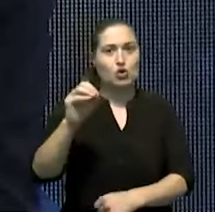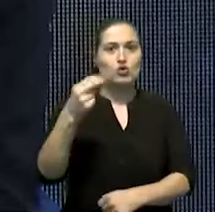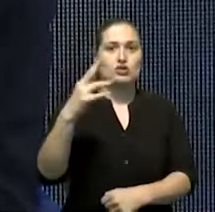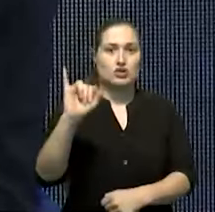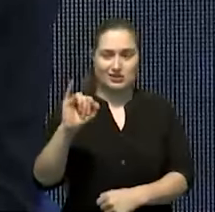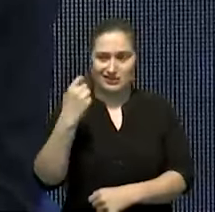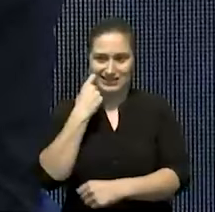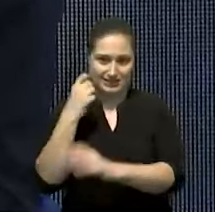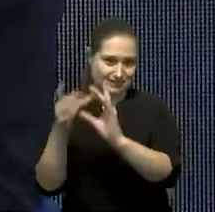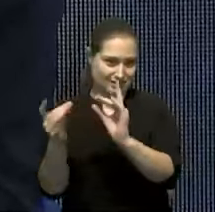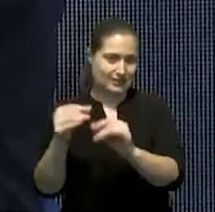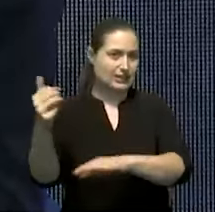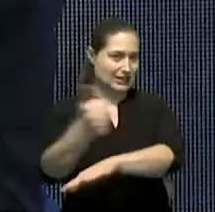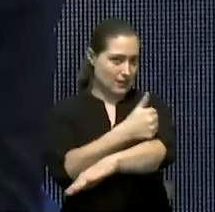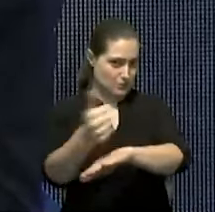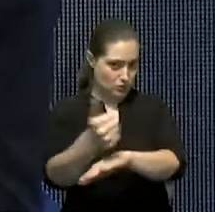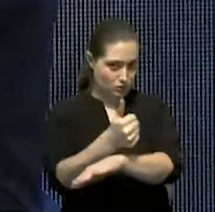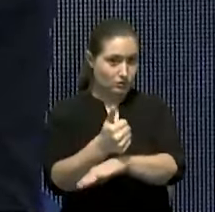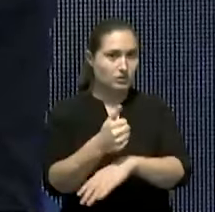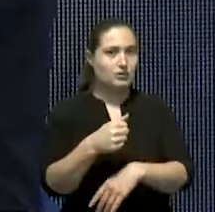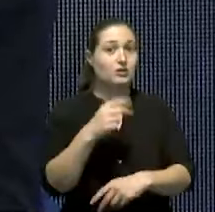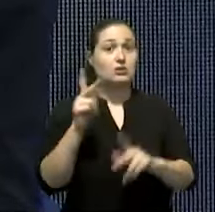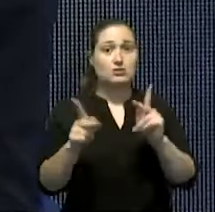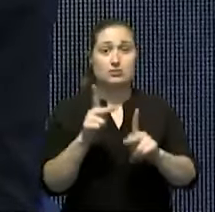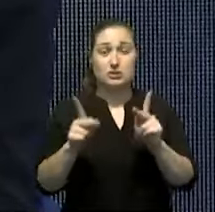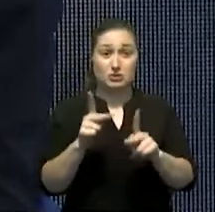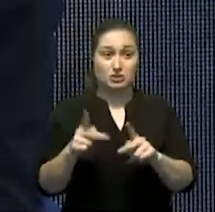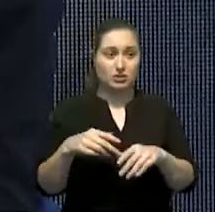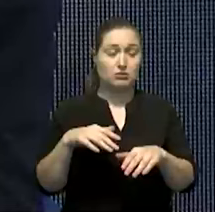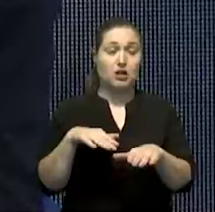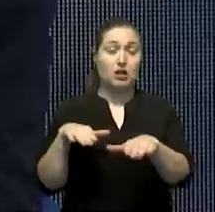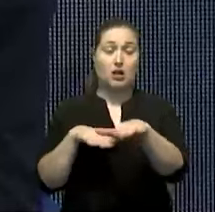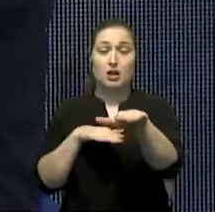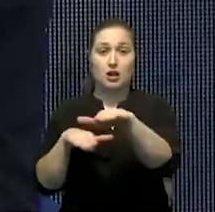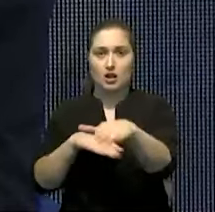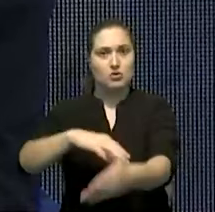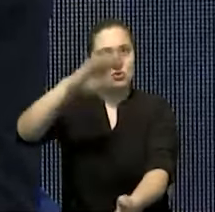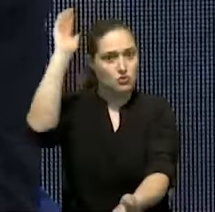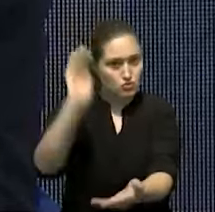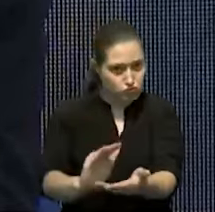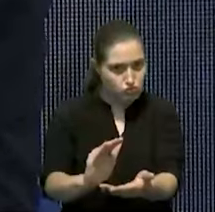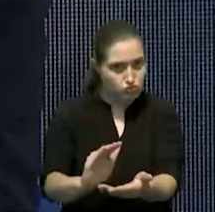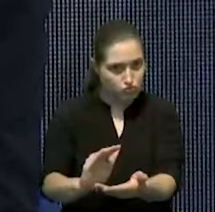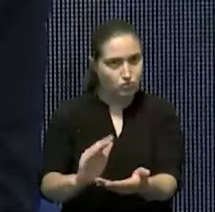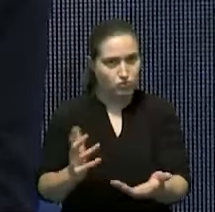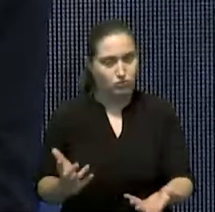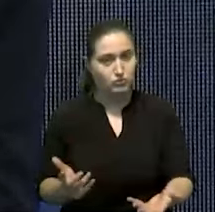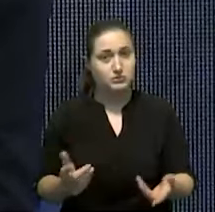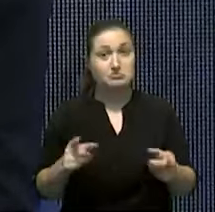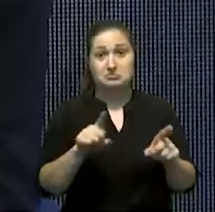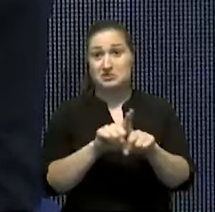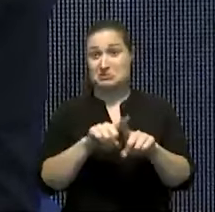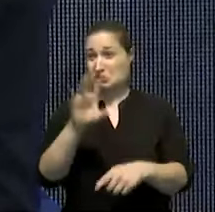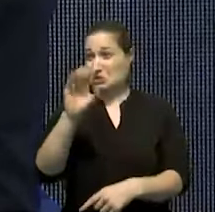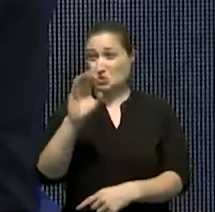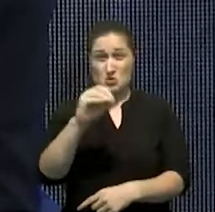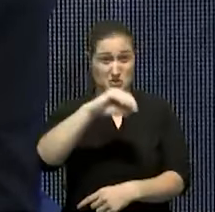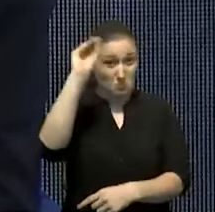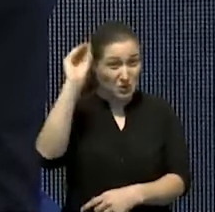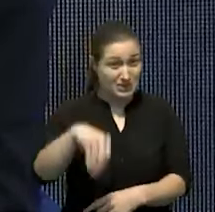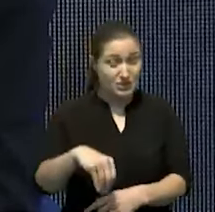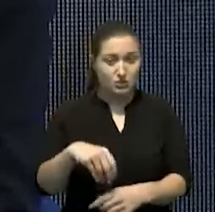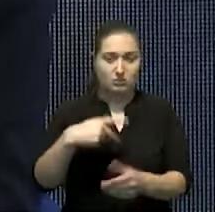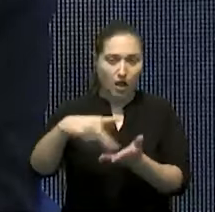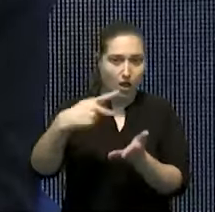transporte que va a disminuir en la mitad del tiempo y también en quizás en más más del 50% el